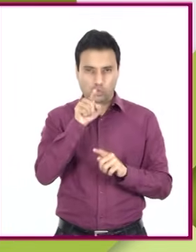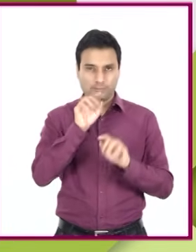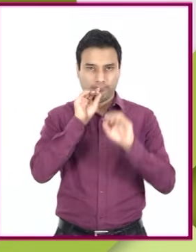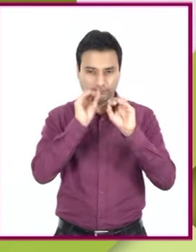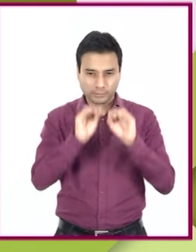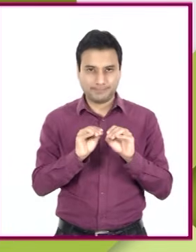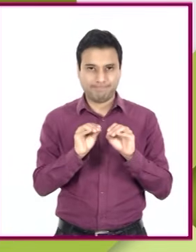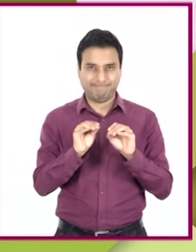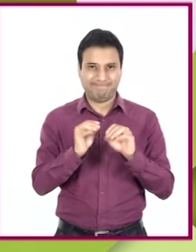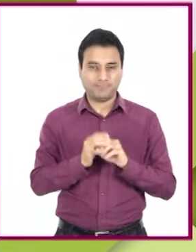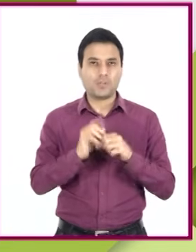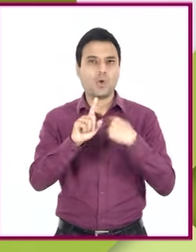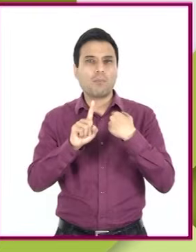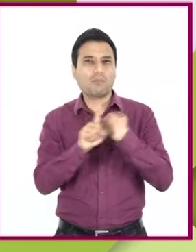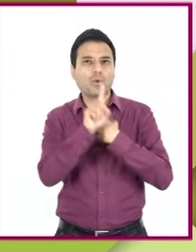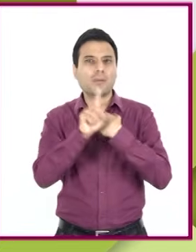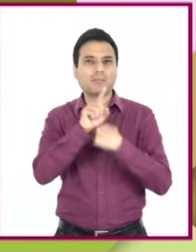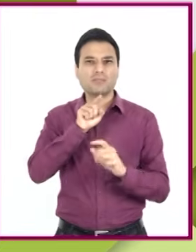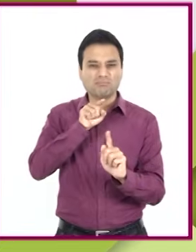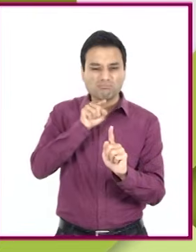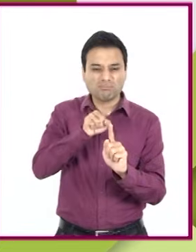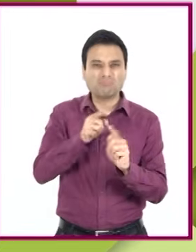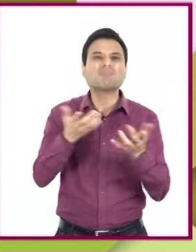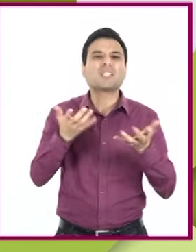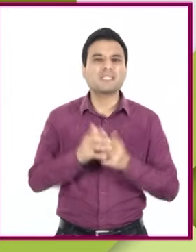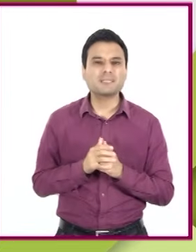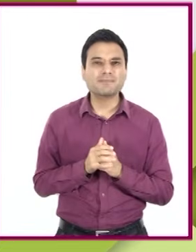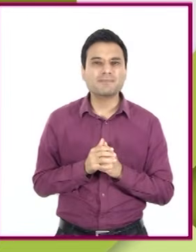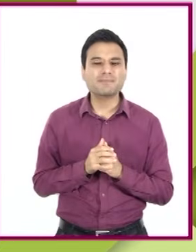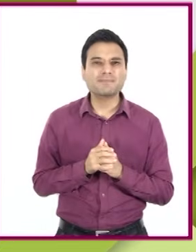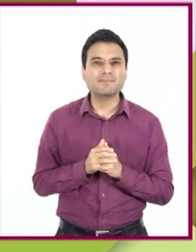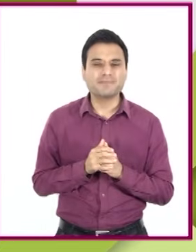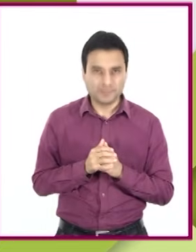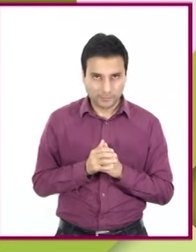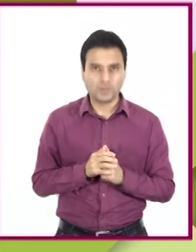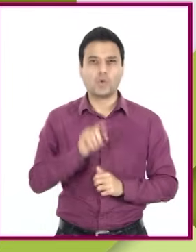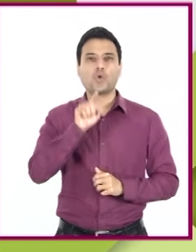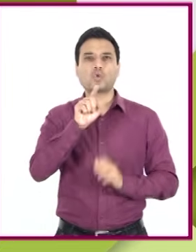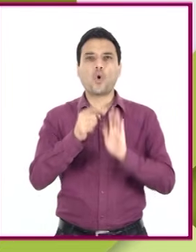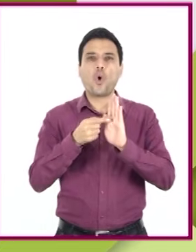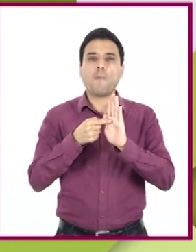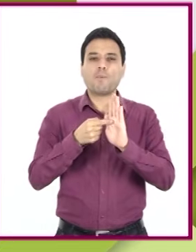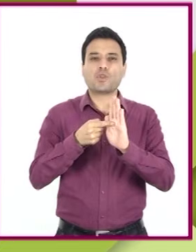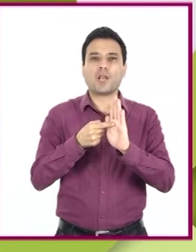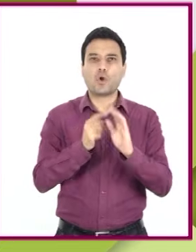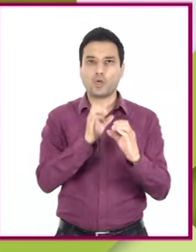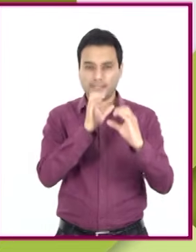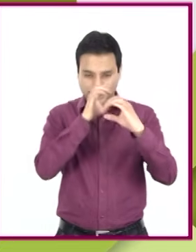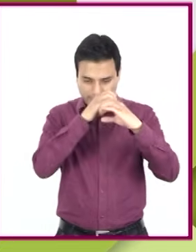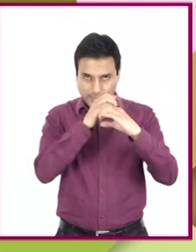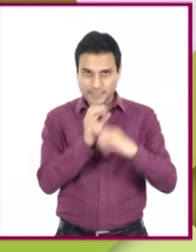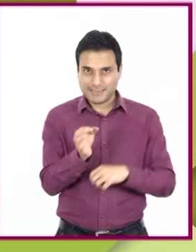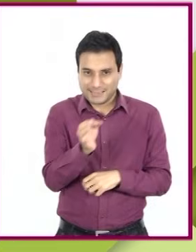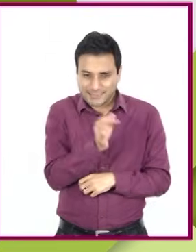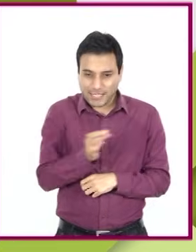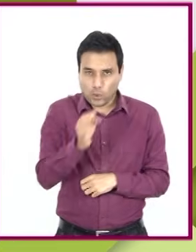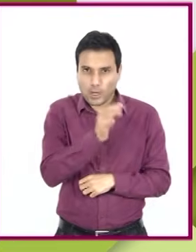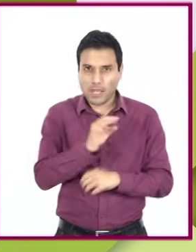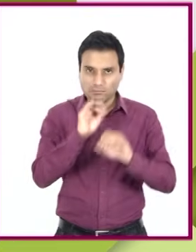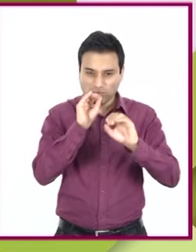el planteamiento del problema será ¿cómo elaborar un modelo de célula con materiales de fácil